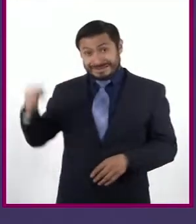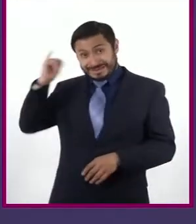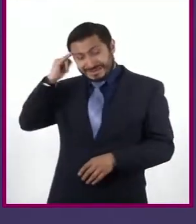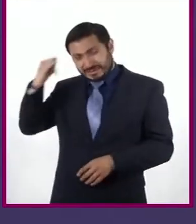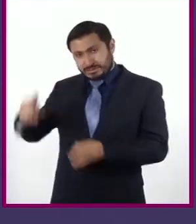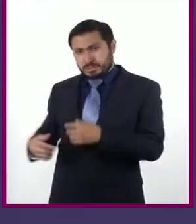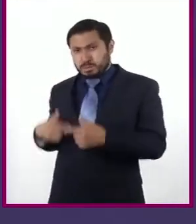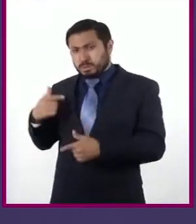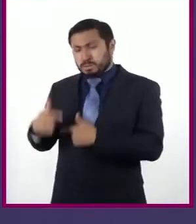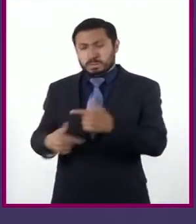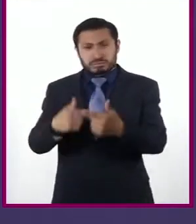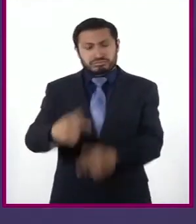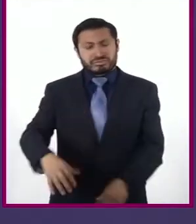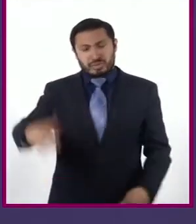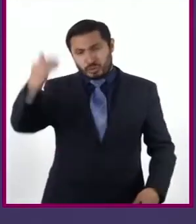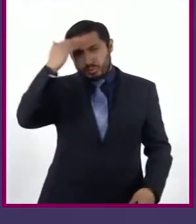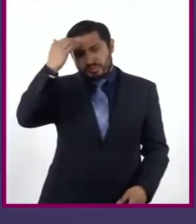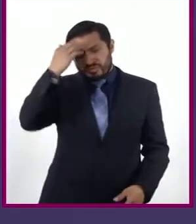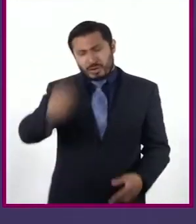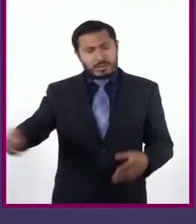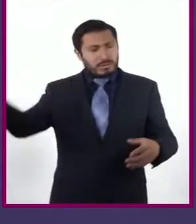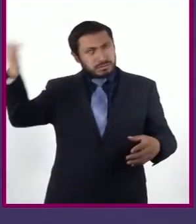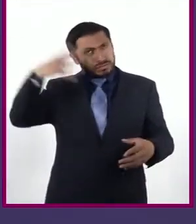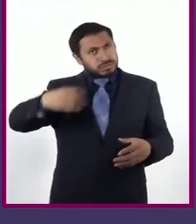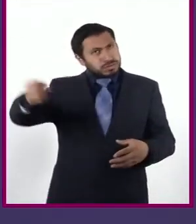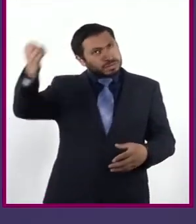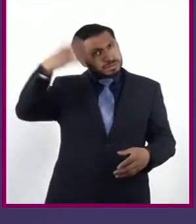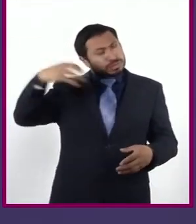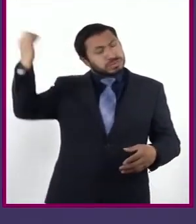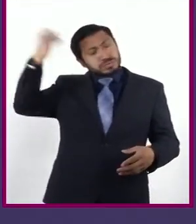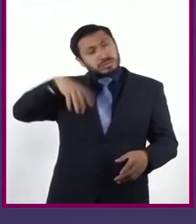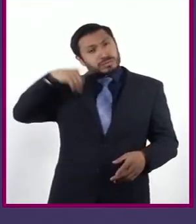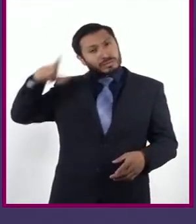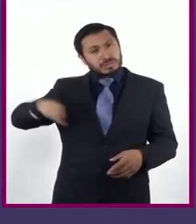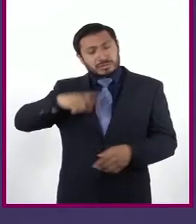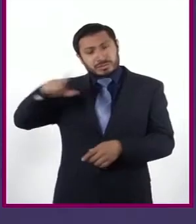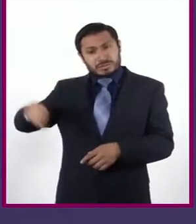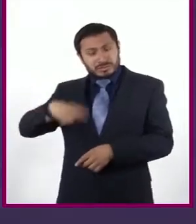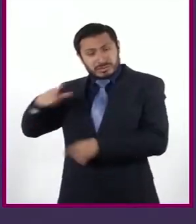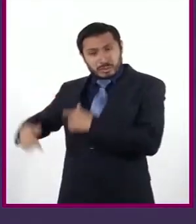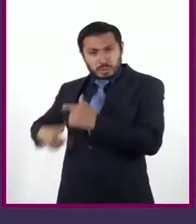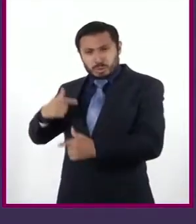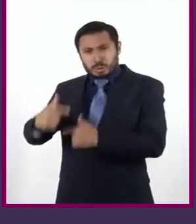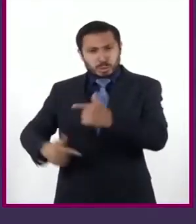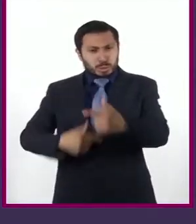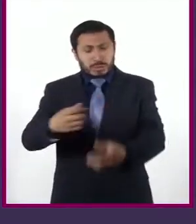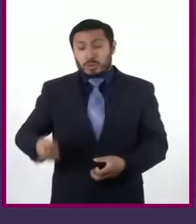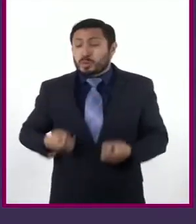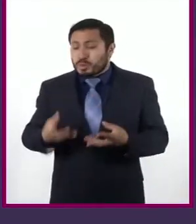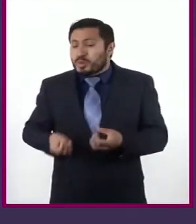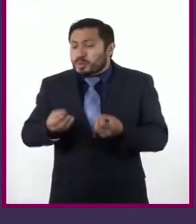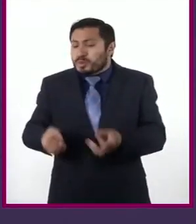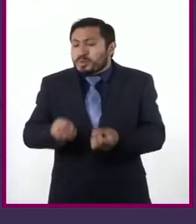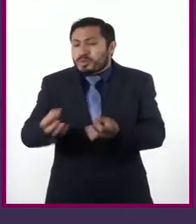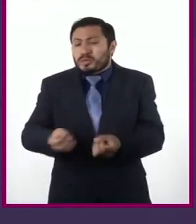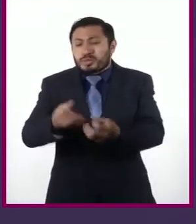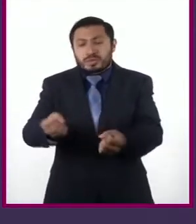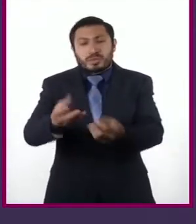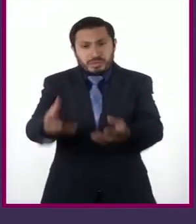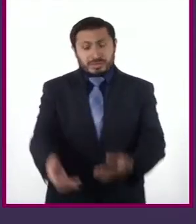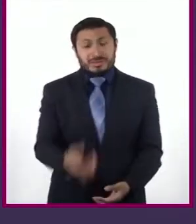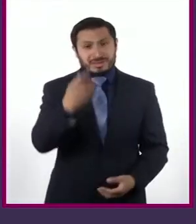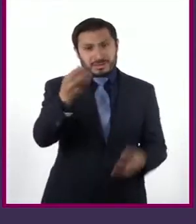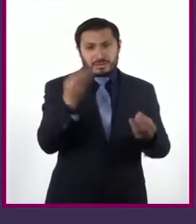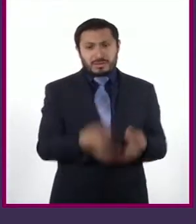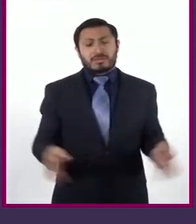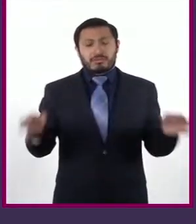conocimiento acumulado por milenios y transmitido de generación en generación. De ahí la importancia de